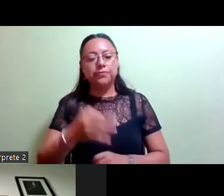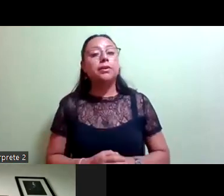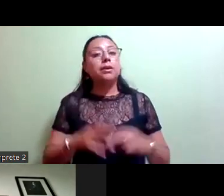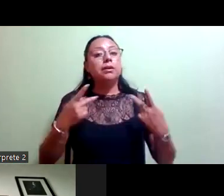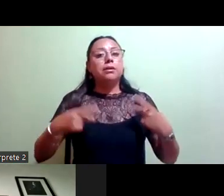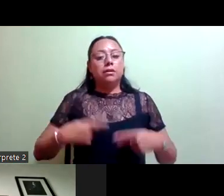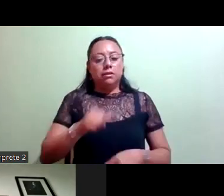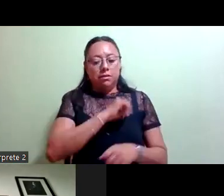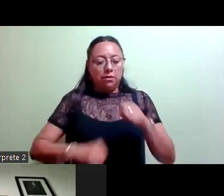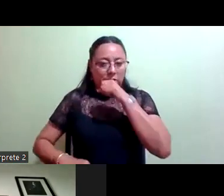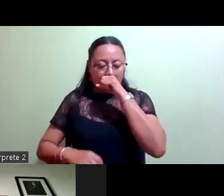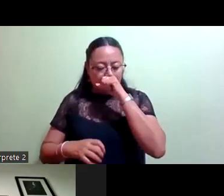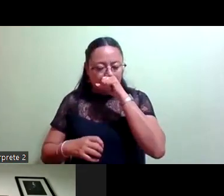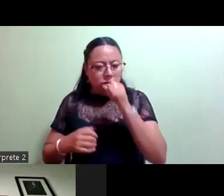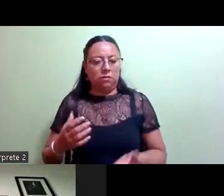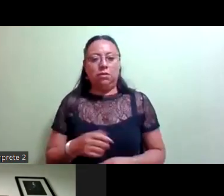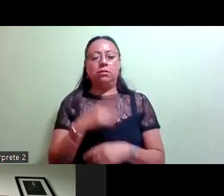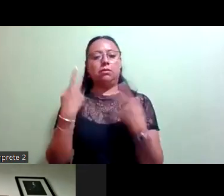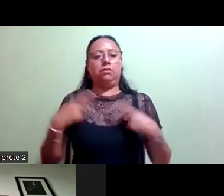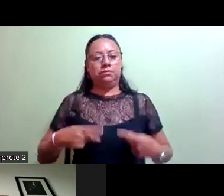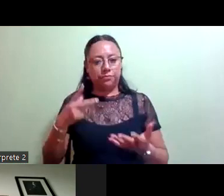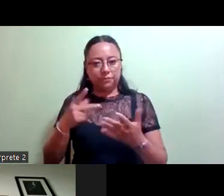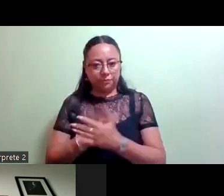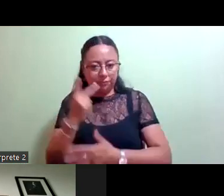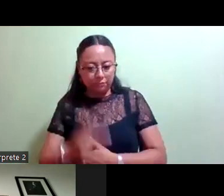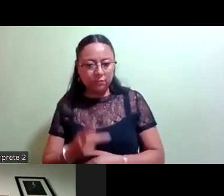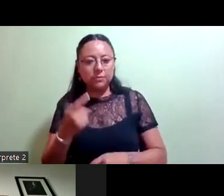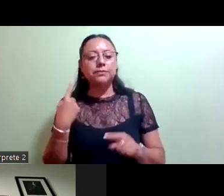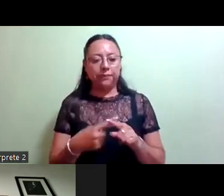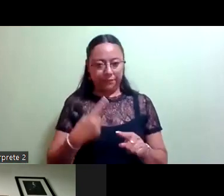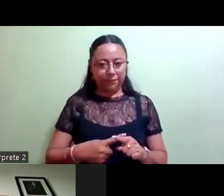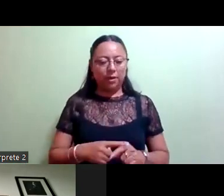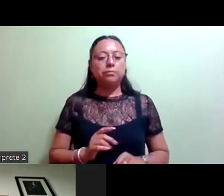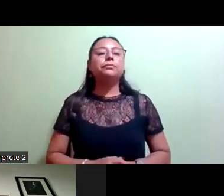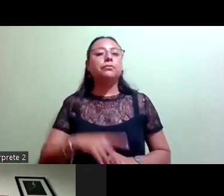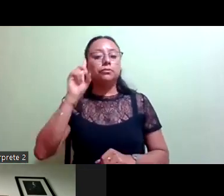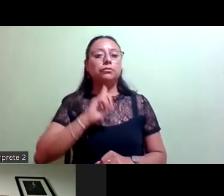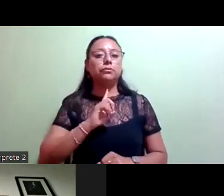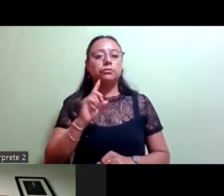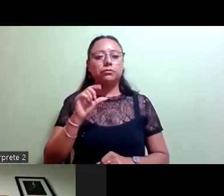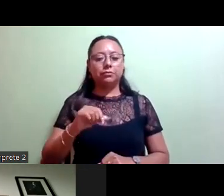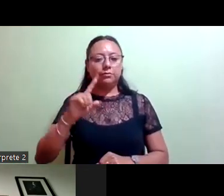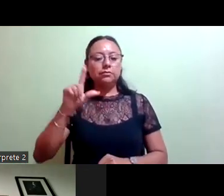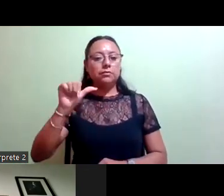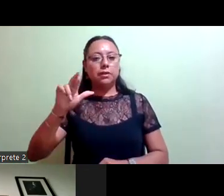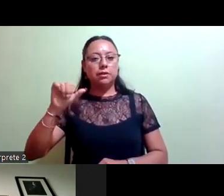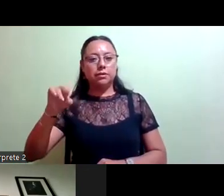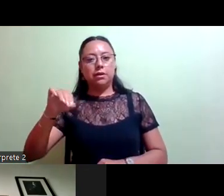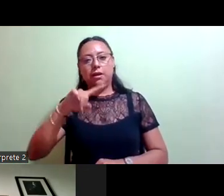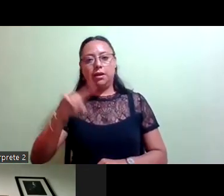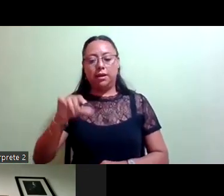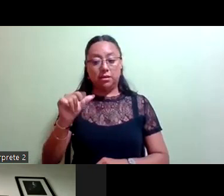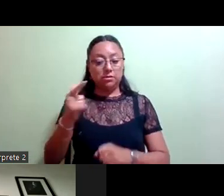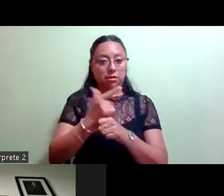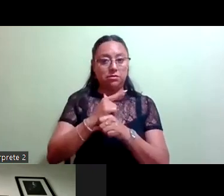galardonados son los siguientes. En la categoría de mujer, Aranza Bello Brindis. Es licenciada por la Escuela